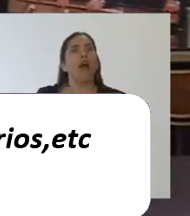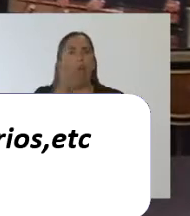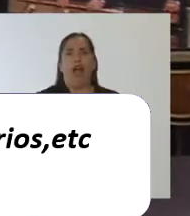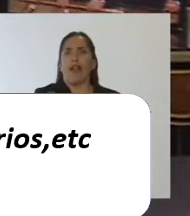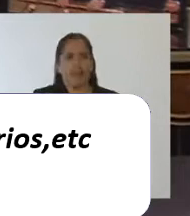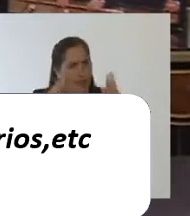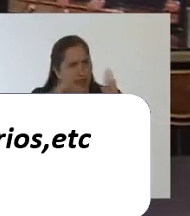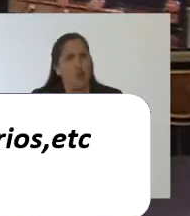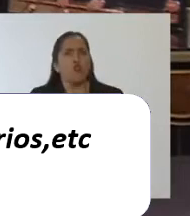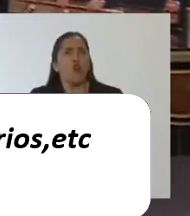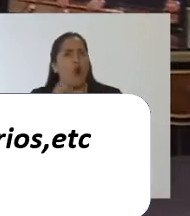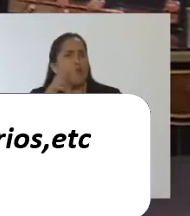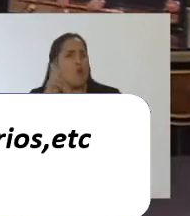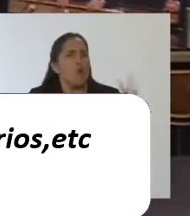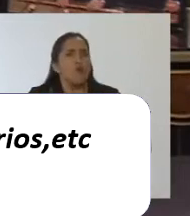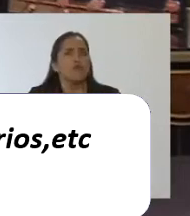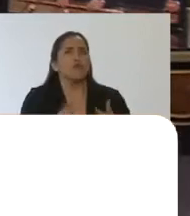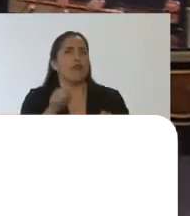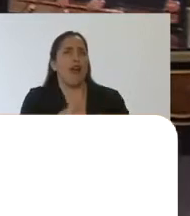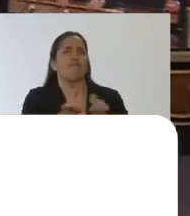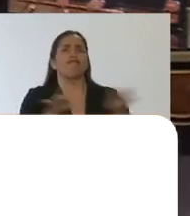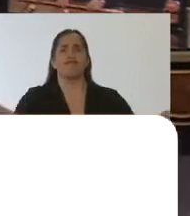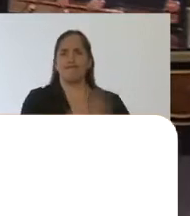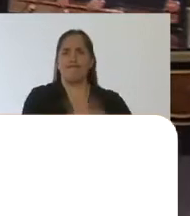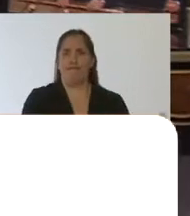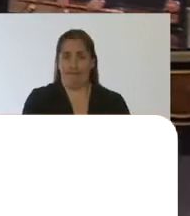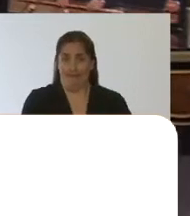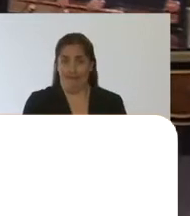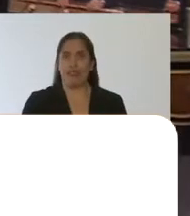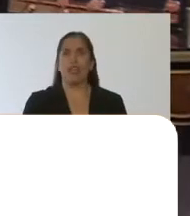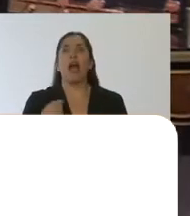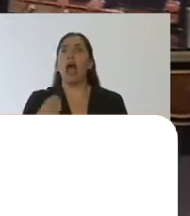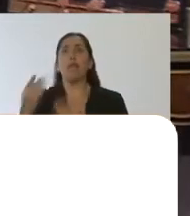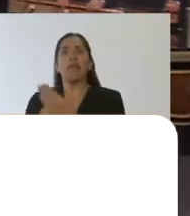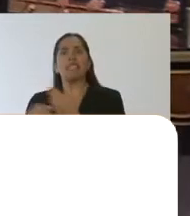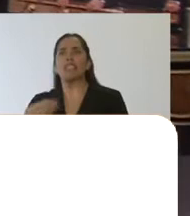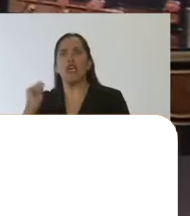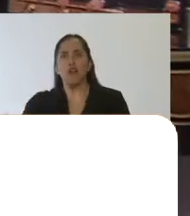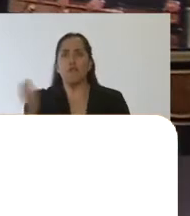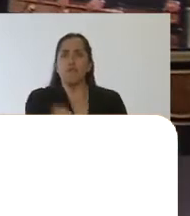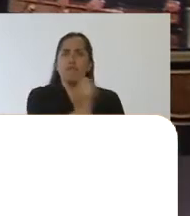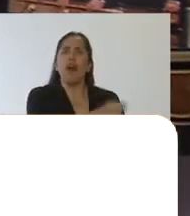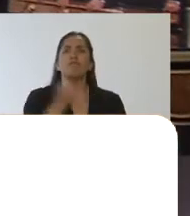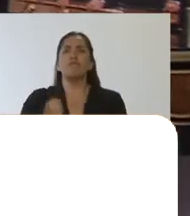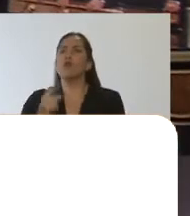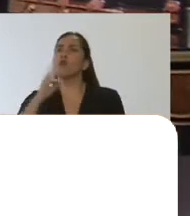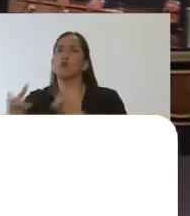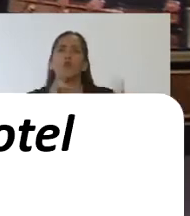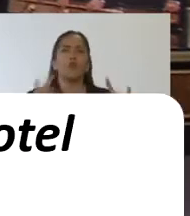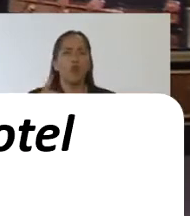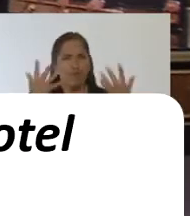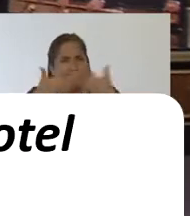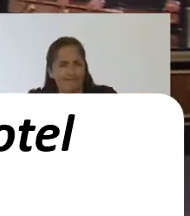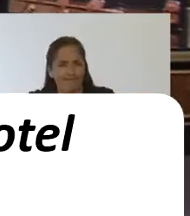pandemia. A cada ministerio que corresponde le asigné una misión. Por ahora, fortaleceremos los